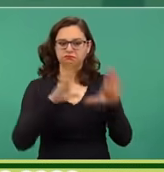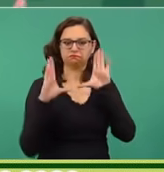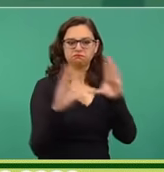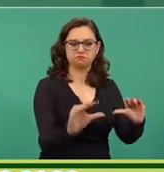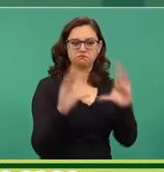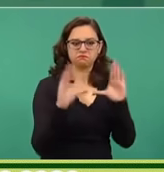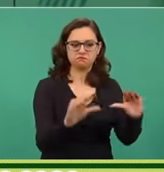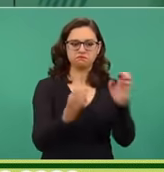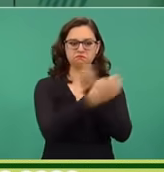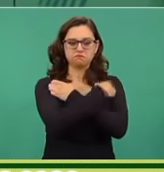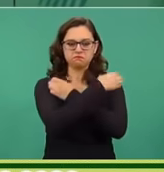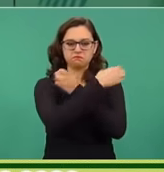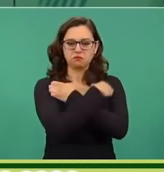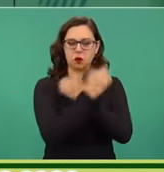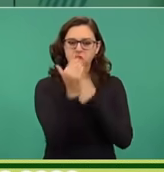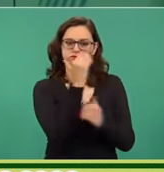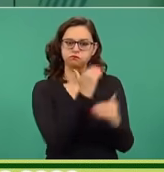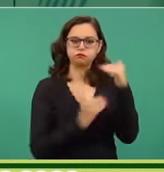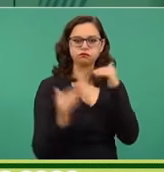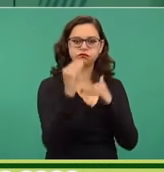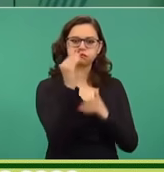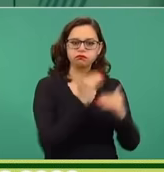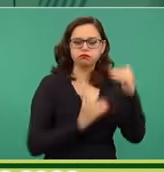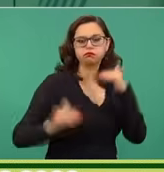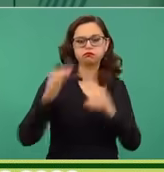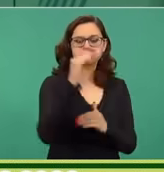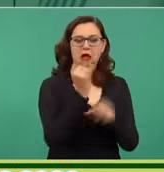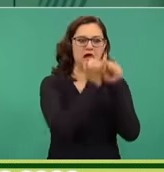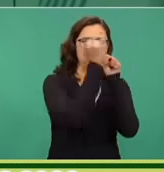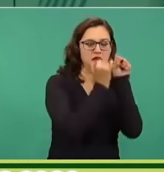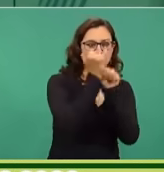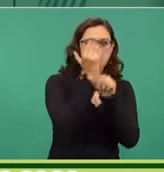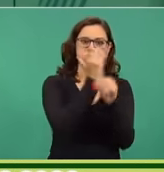la educación la investigación